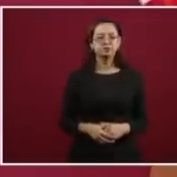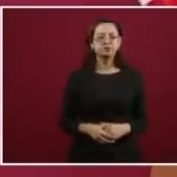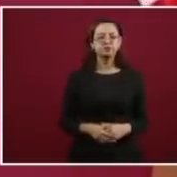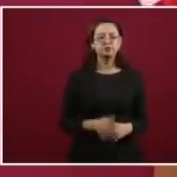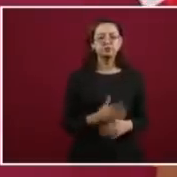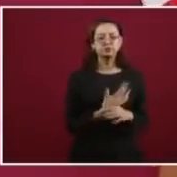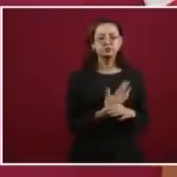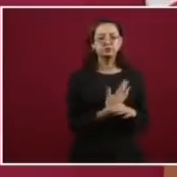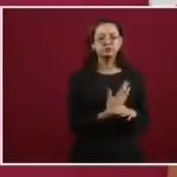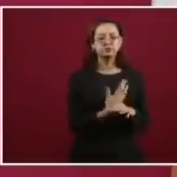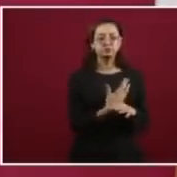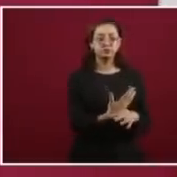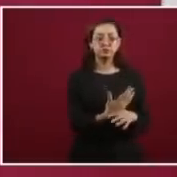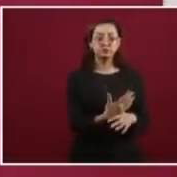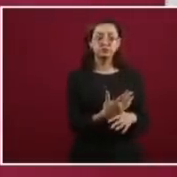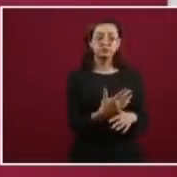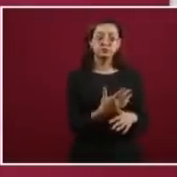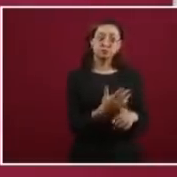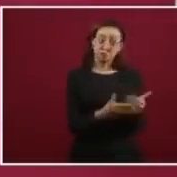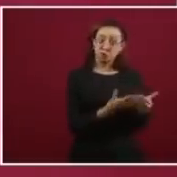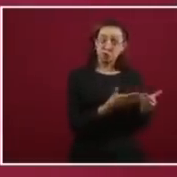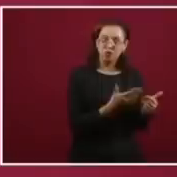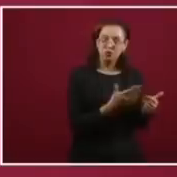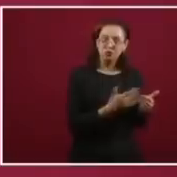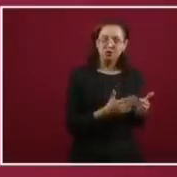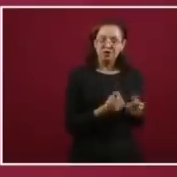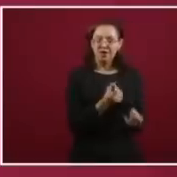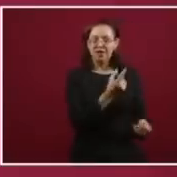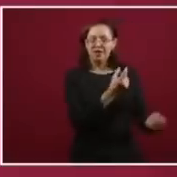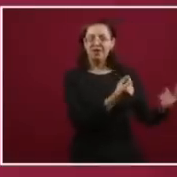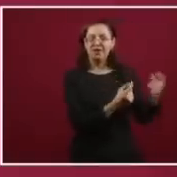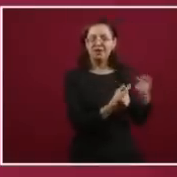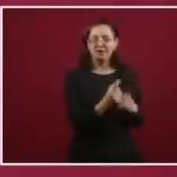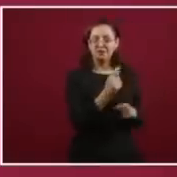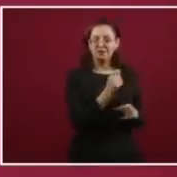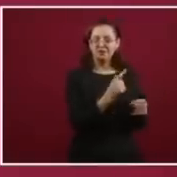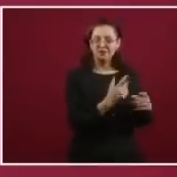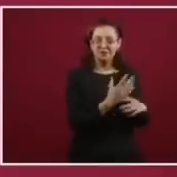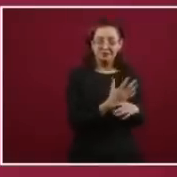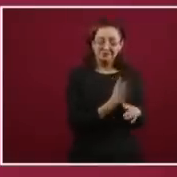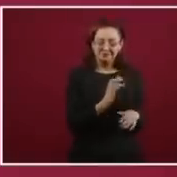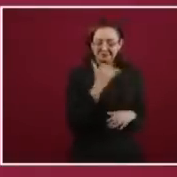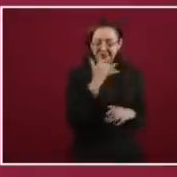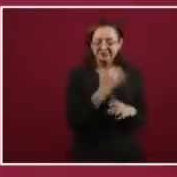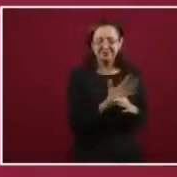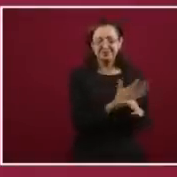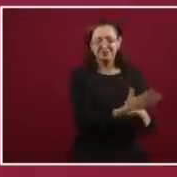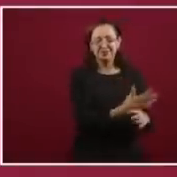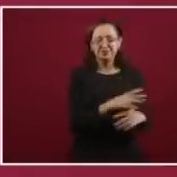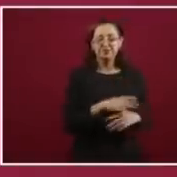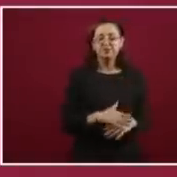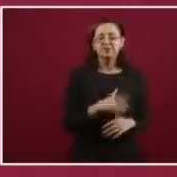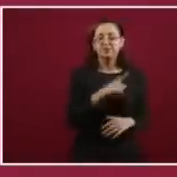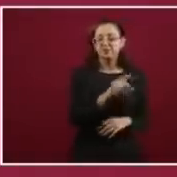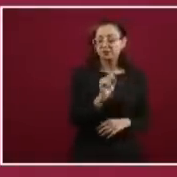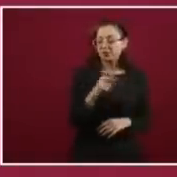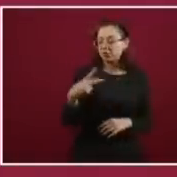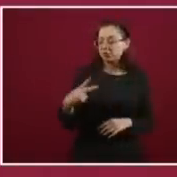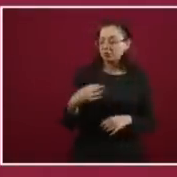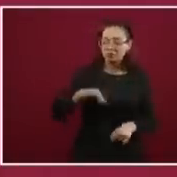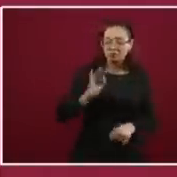no hay muchos o sí y estaba defendiendo el seguro popular sin